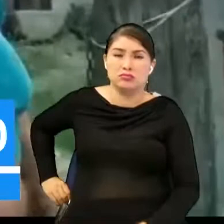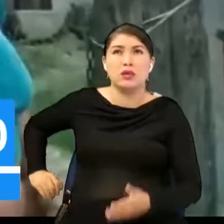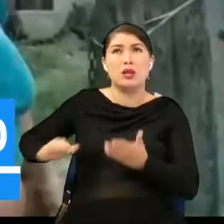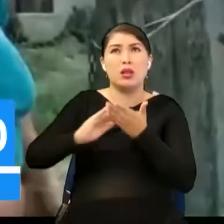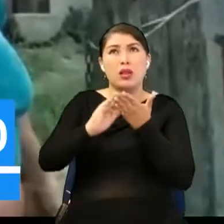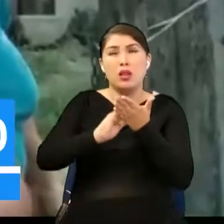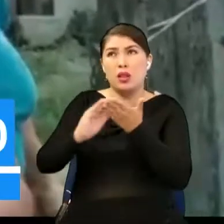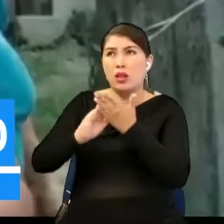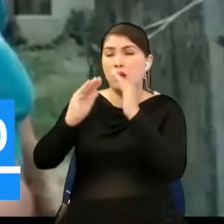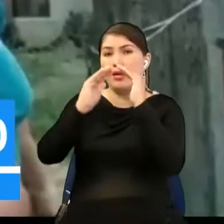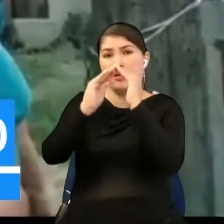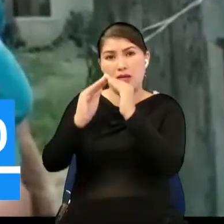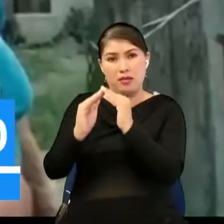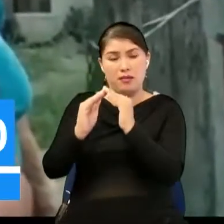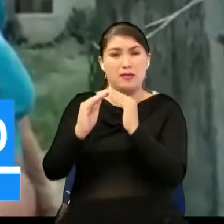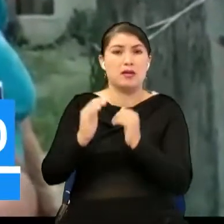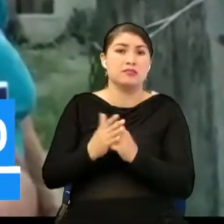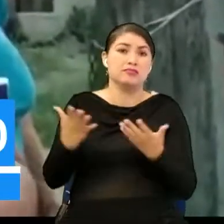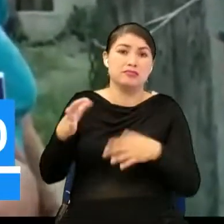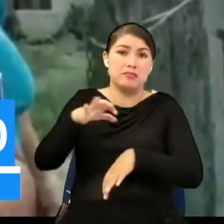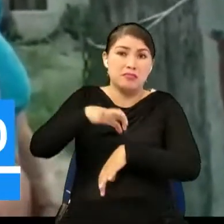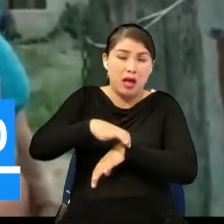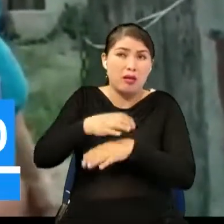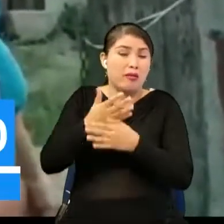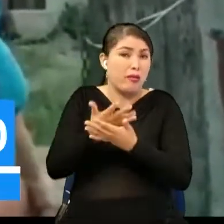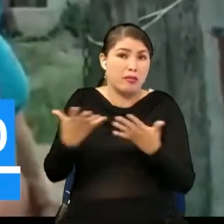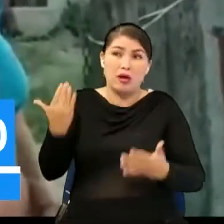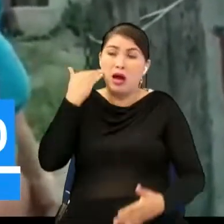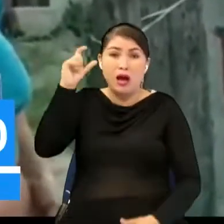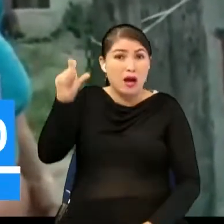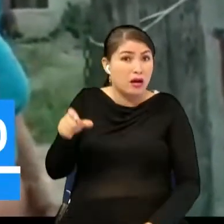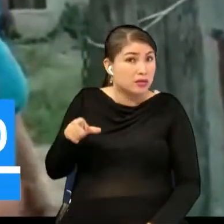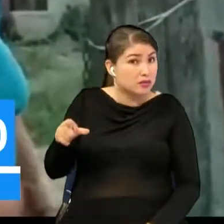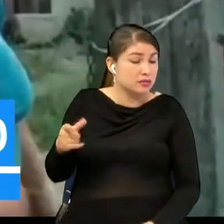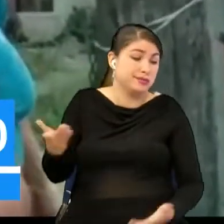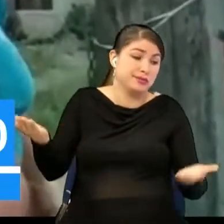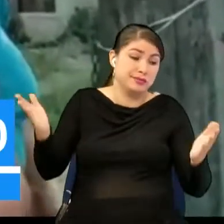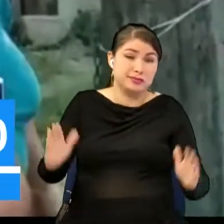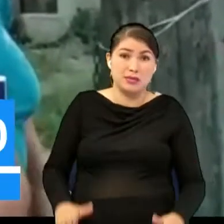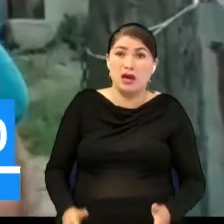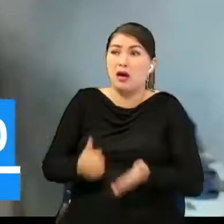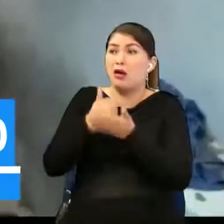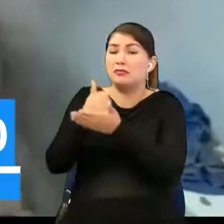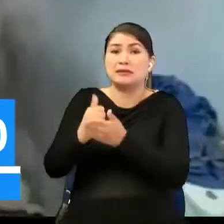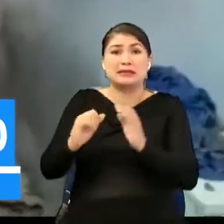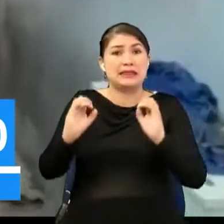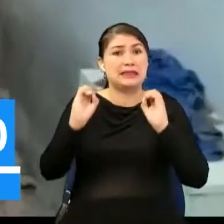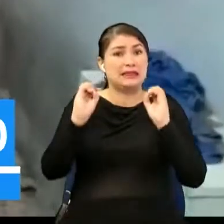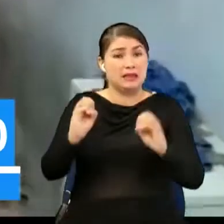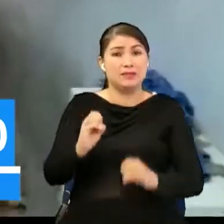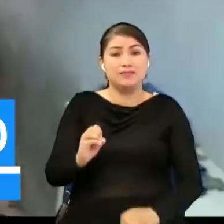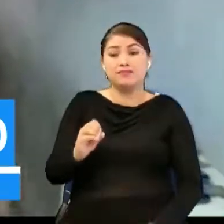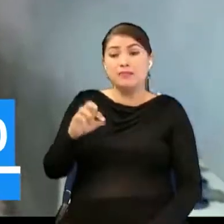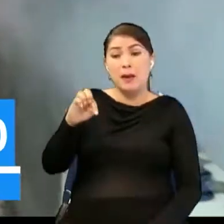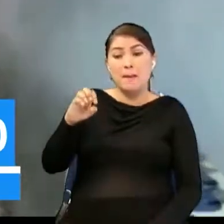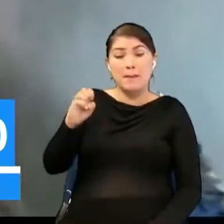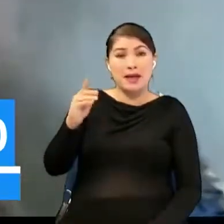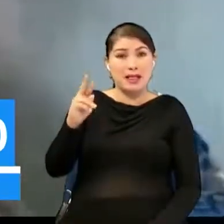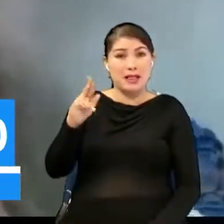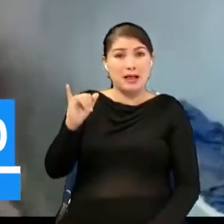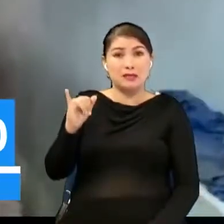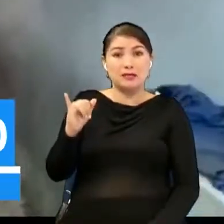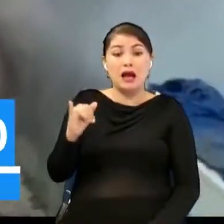y lo médico y todo eso porque la señora en los oficios no tiene ayuda de nada pedrito es la única compañía